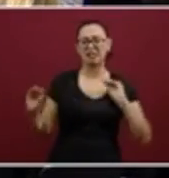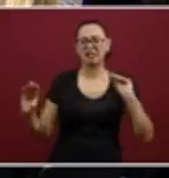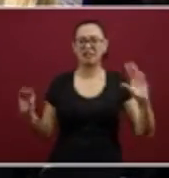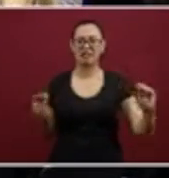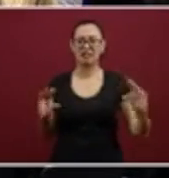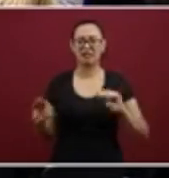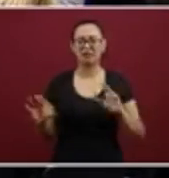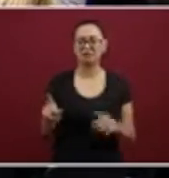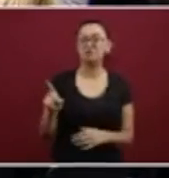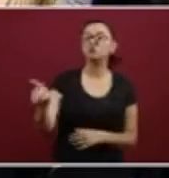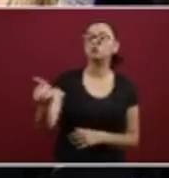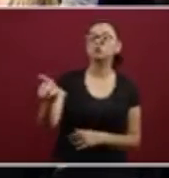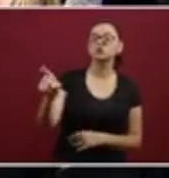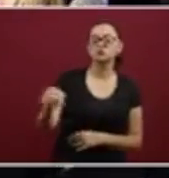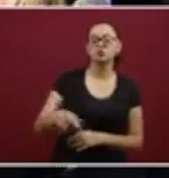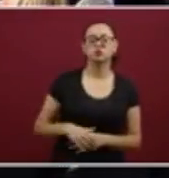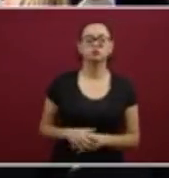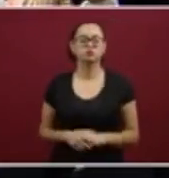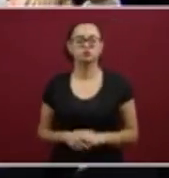Vamos acá.